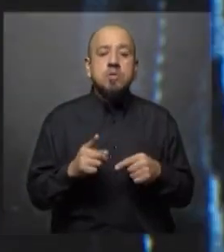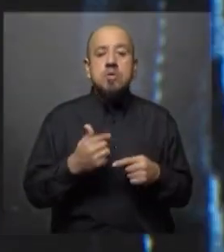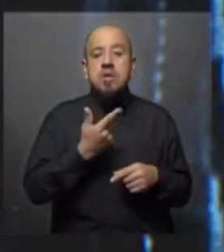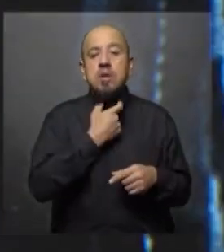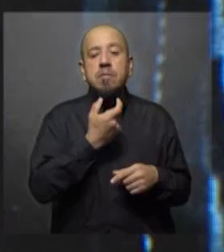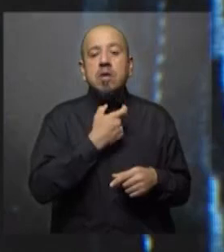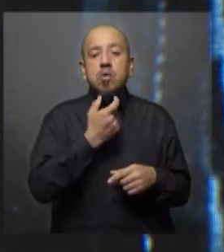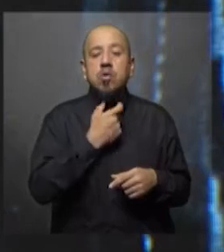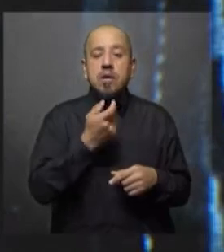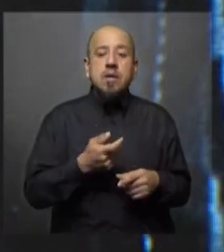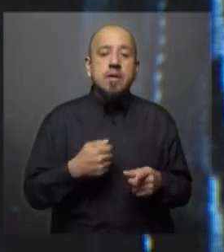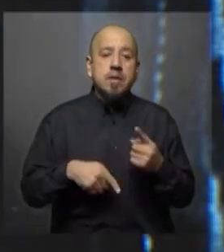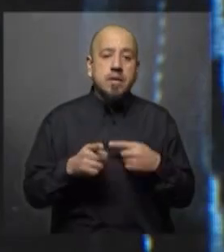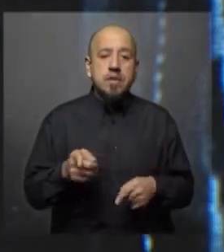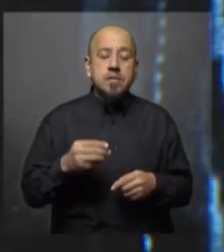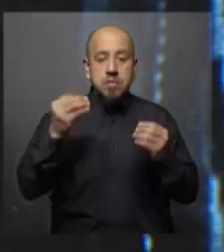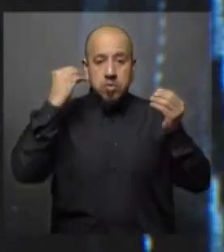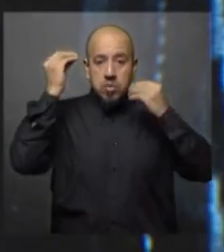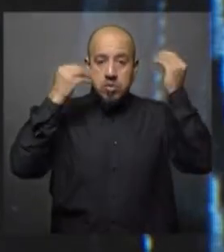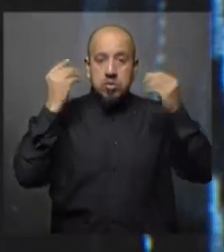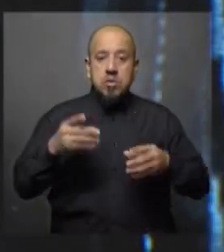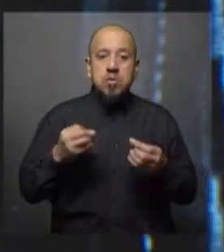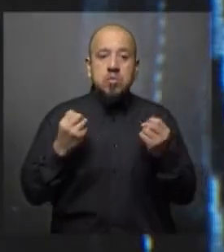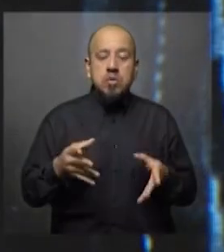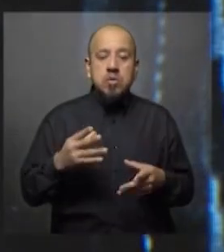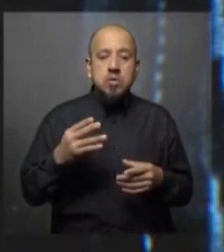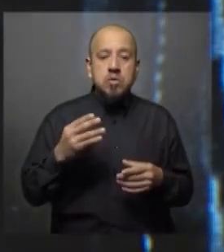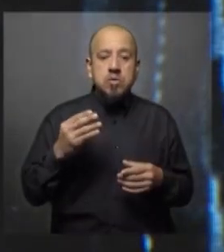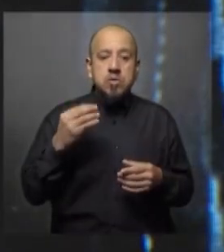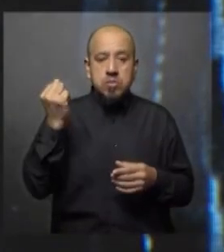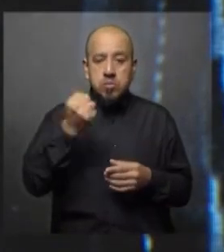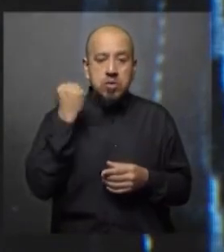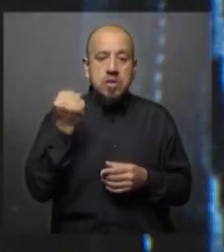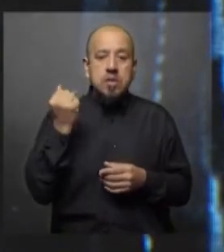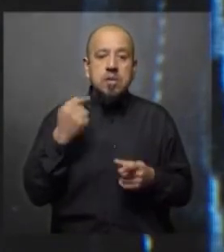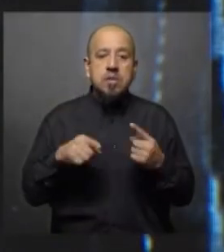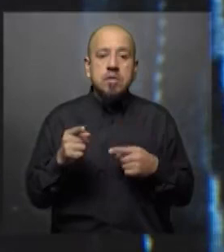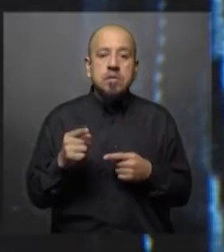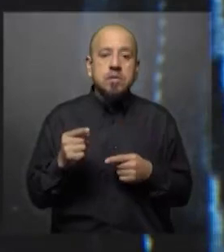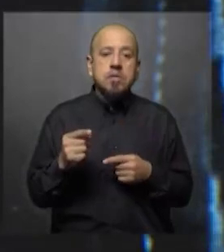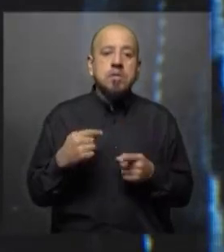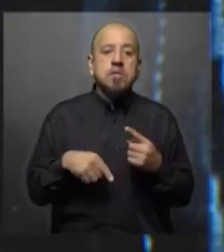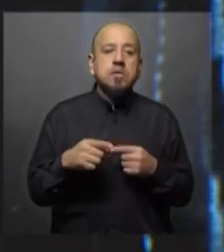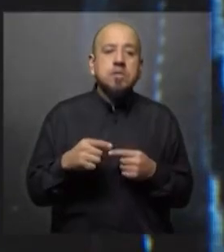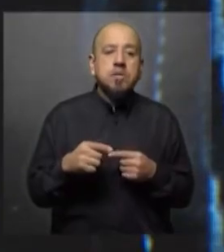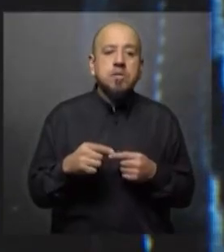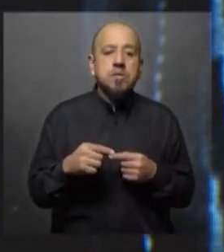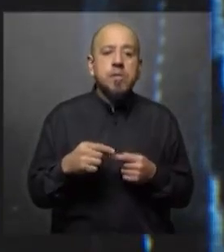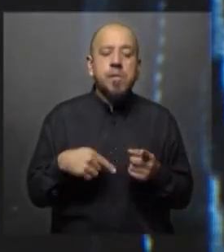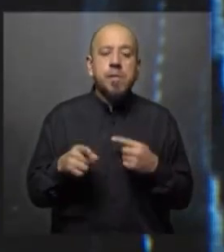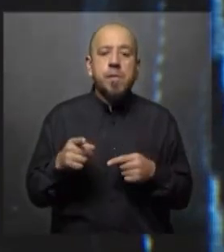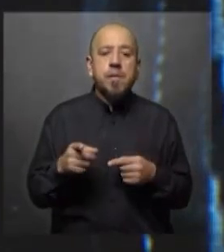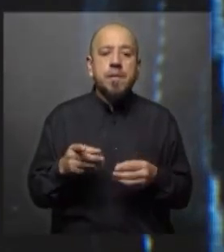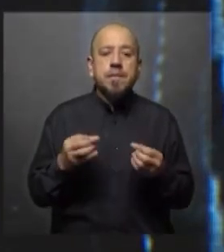pedagogía en general no escapa digamos a esa preocupación por eso es importante recuperar estas perspectivas Sí porque estamos digamos